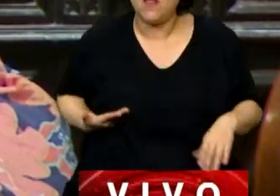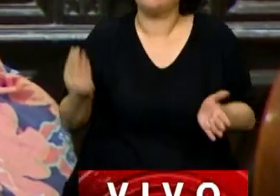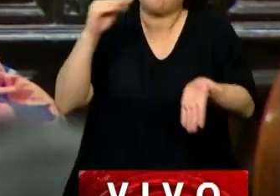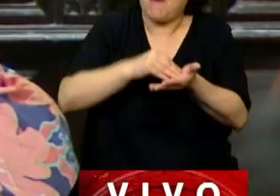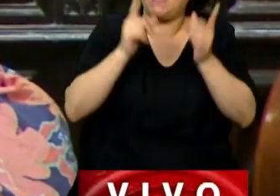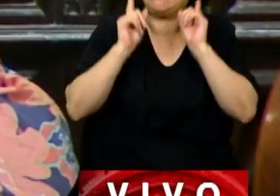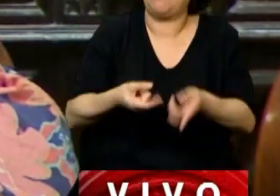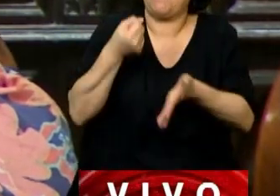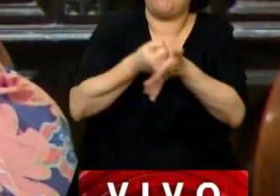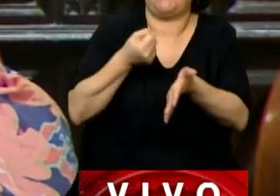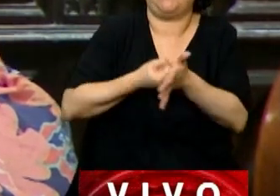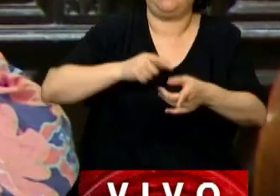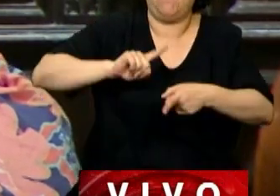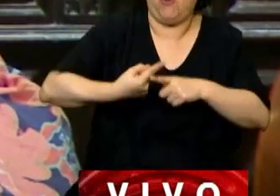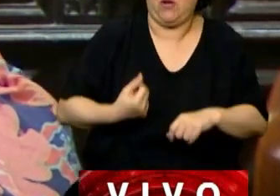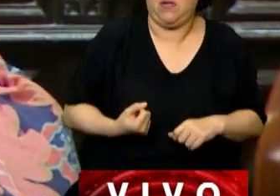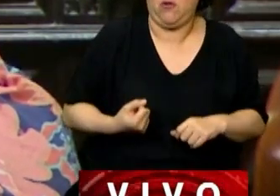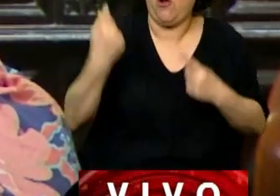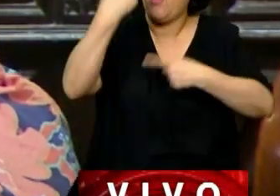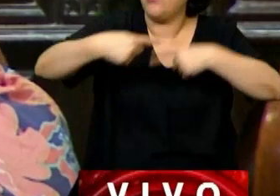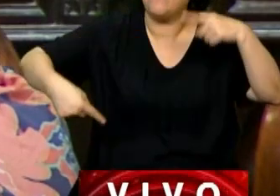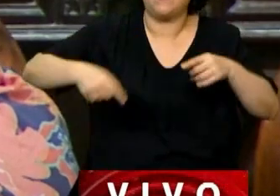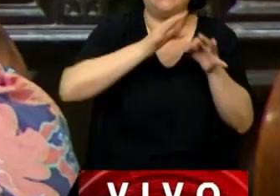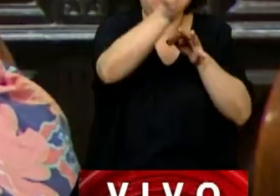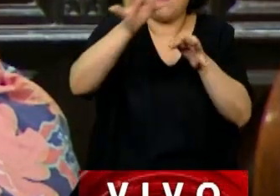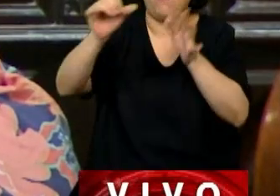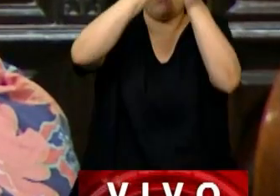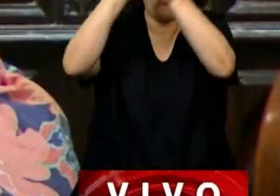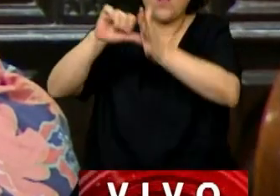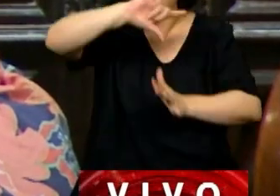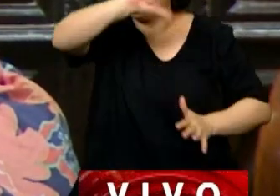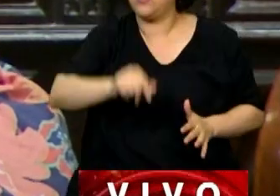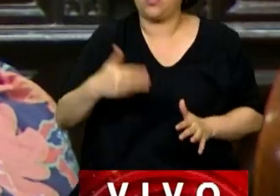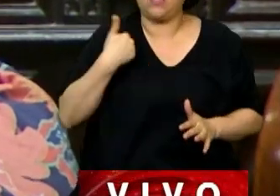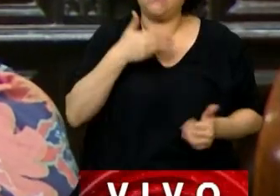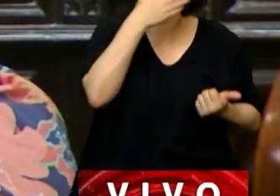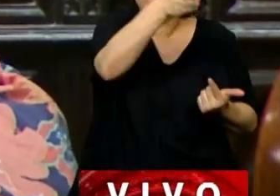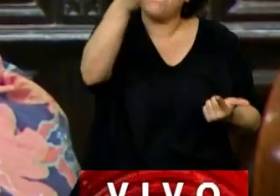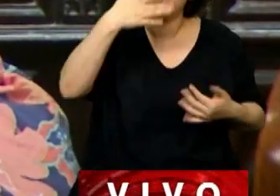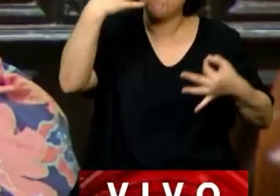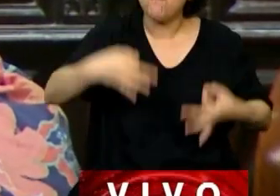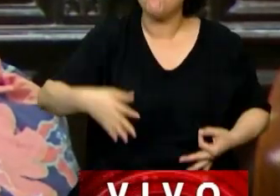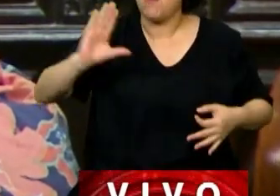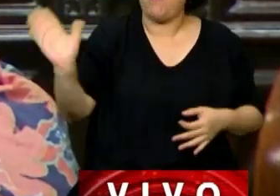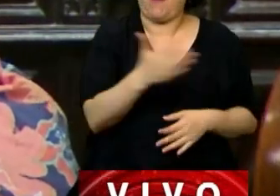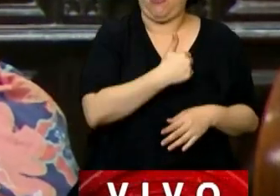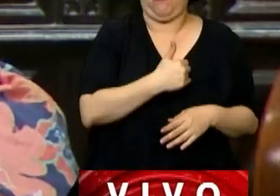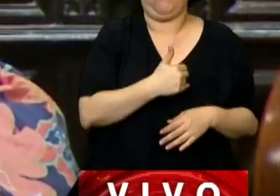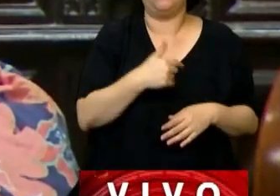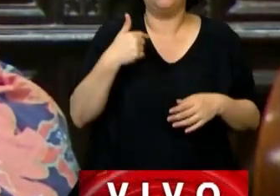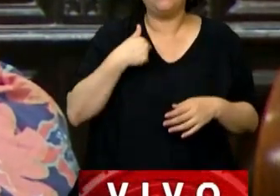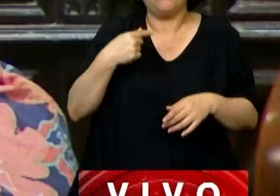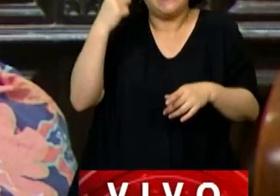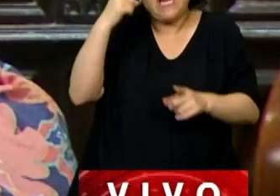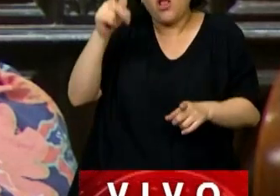su función como militante político en todos los territorios de nuestro país, y ha sido para nosotros sin dudas una punta